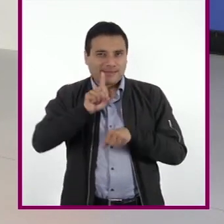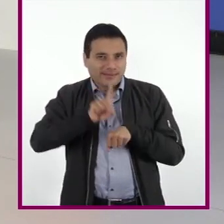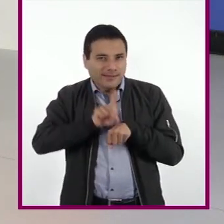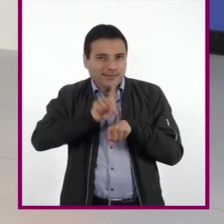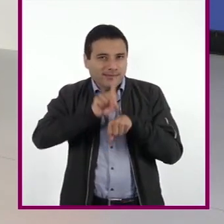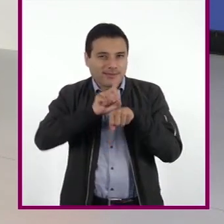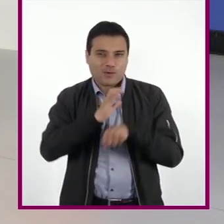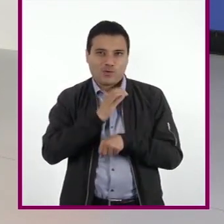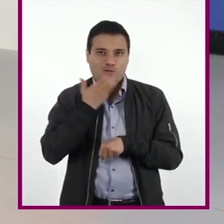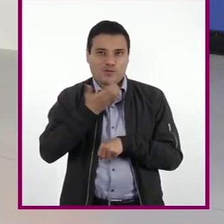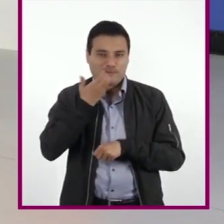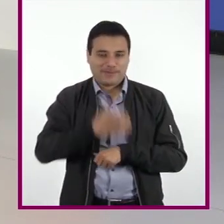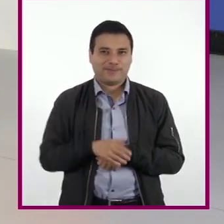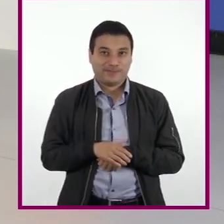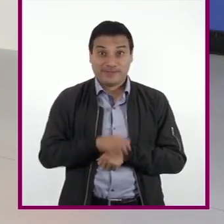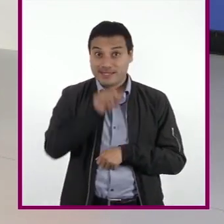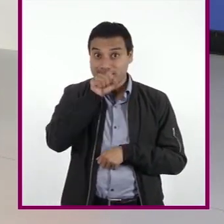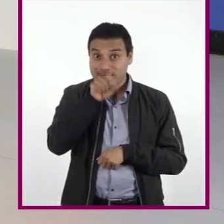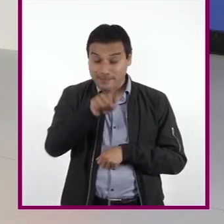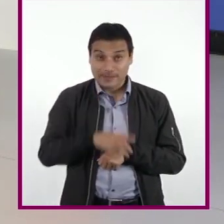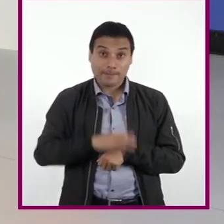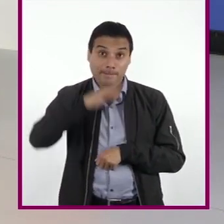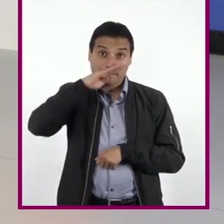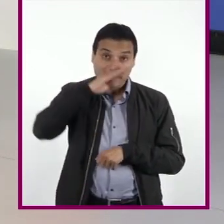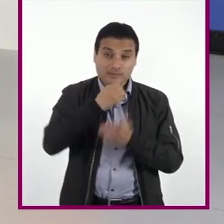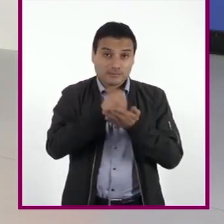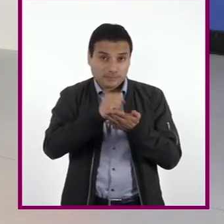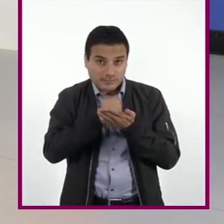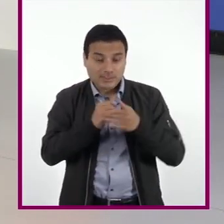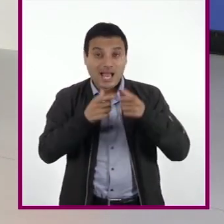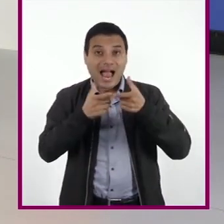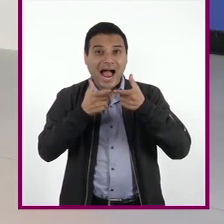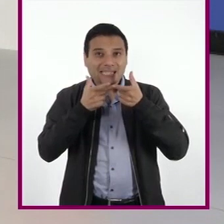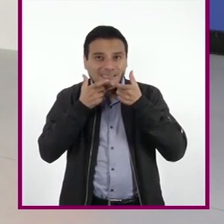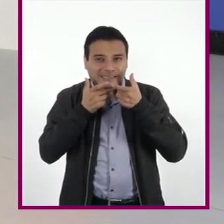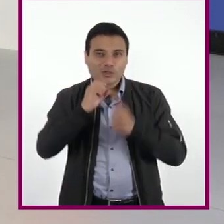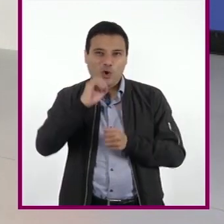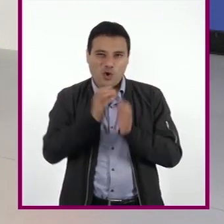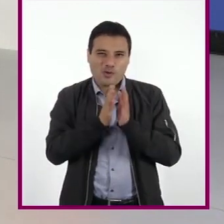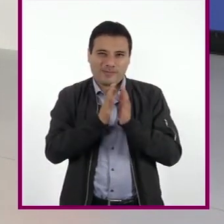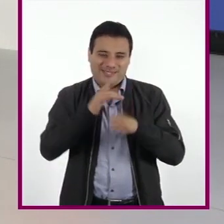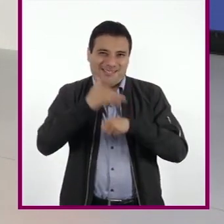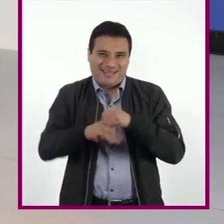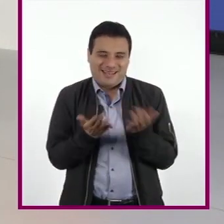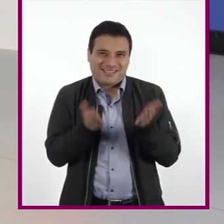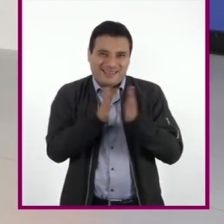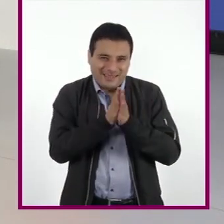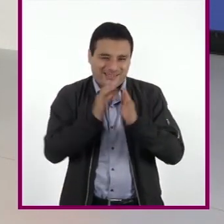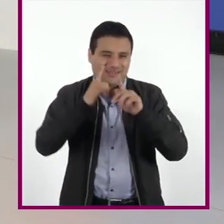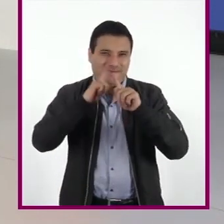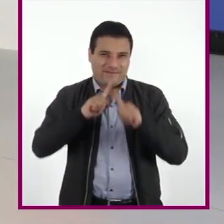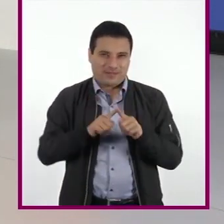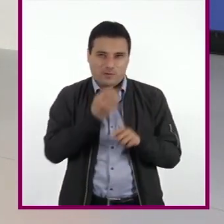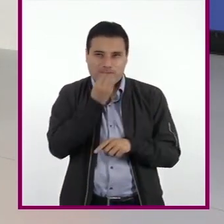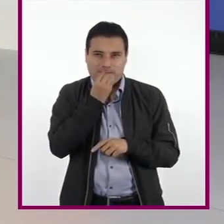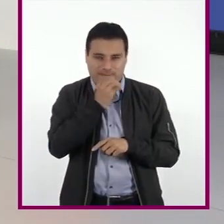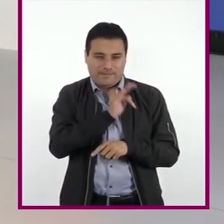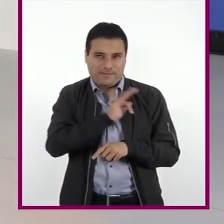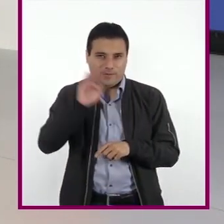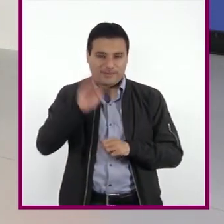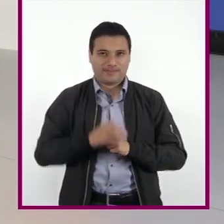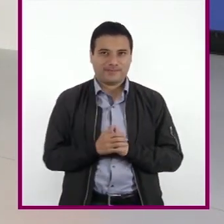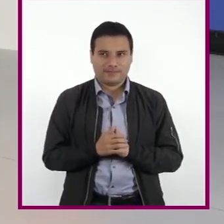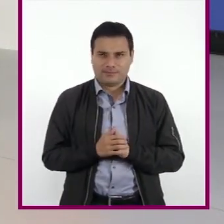milpa nos brinda otros alimentos para preparar tostadas y quesadillas, entre otros tipos de comida.